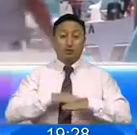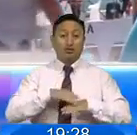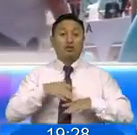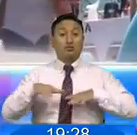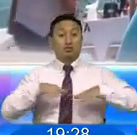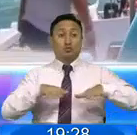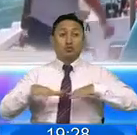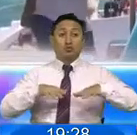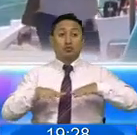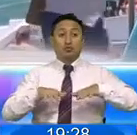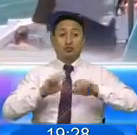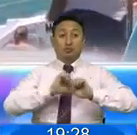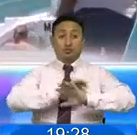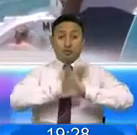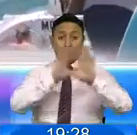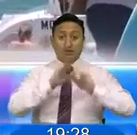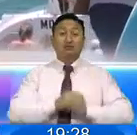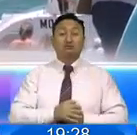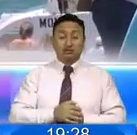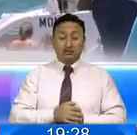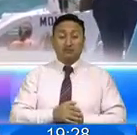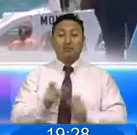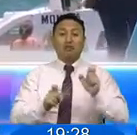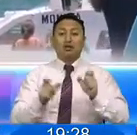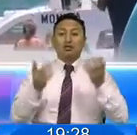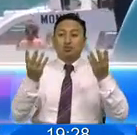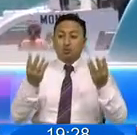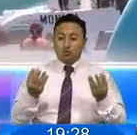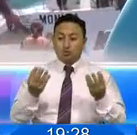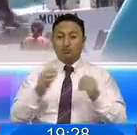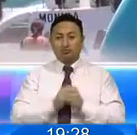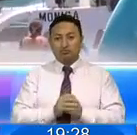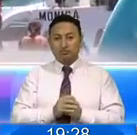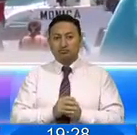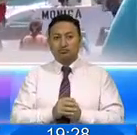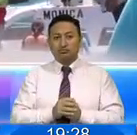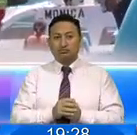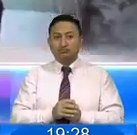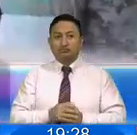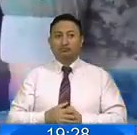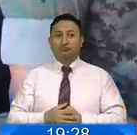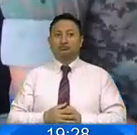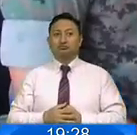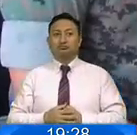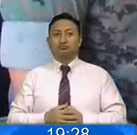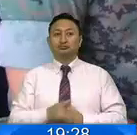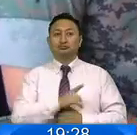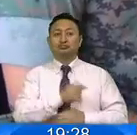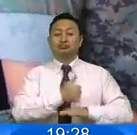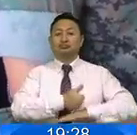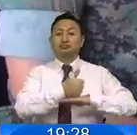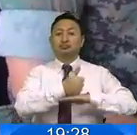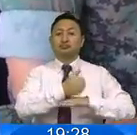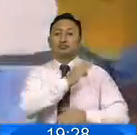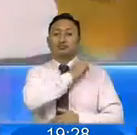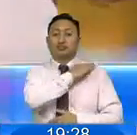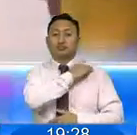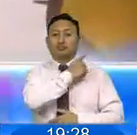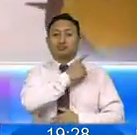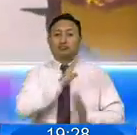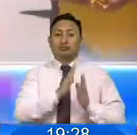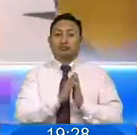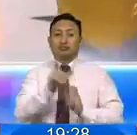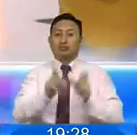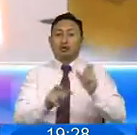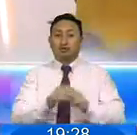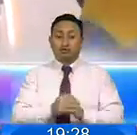que ocurrió en la madrugada de hoy. Hemos visto que hay movimiento, pero menos que el que se esperaba. El capitán de Puerto de Salinas hace un llamado a